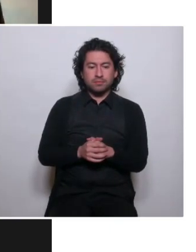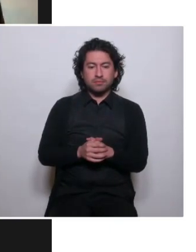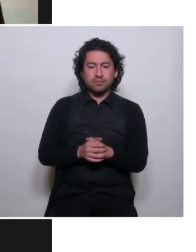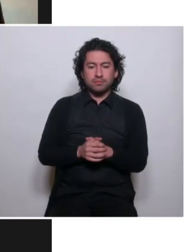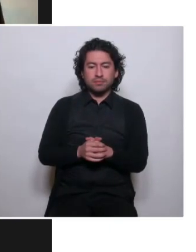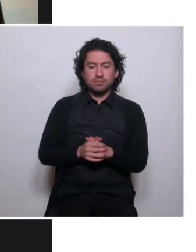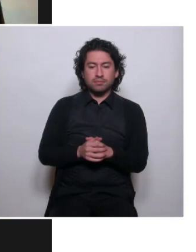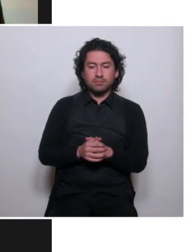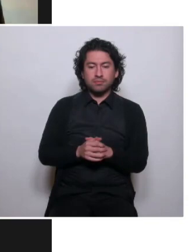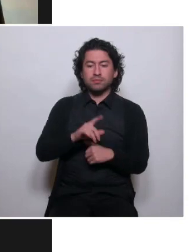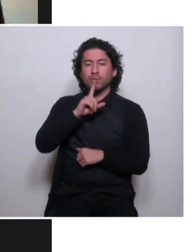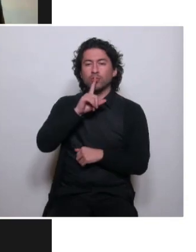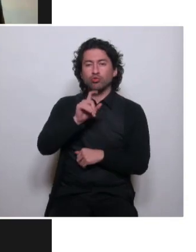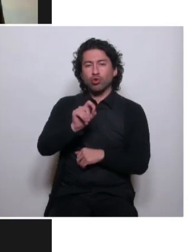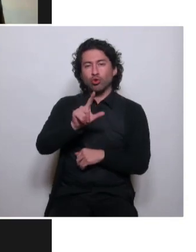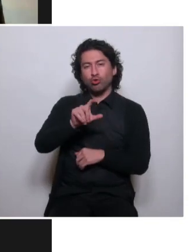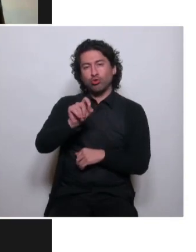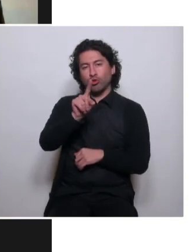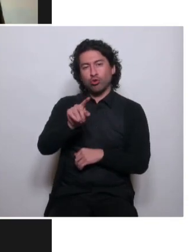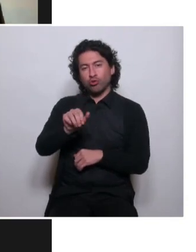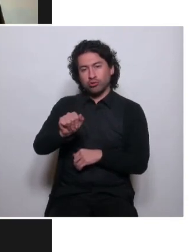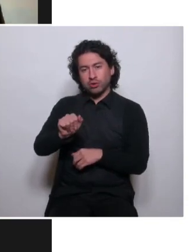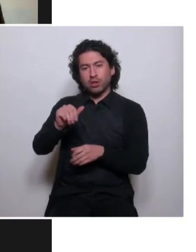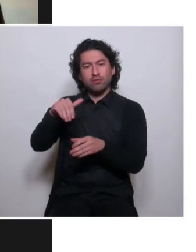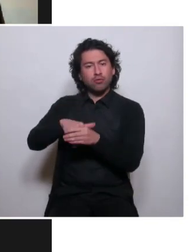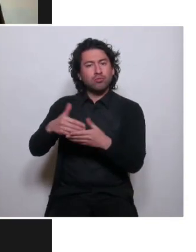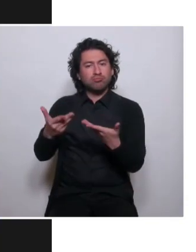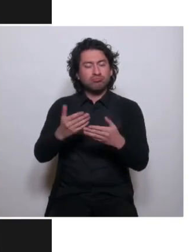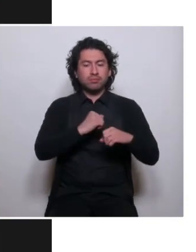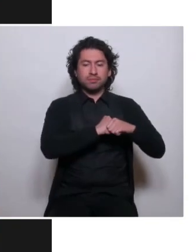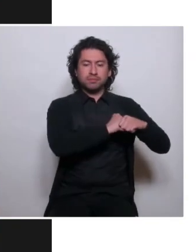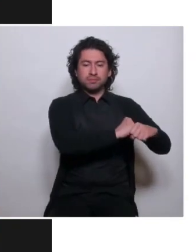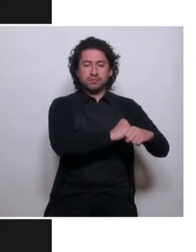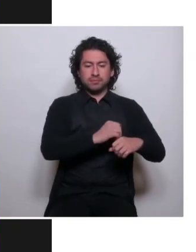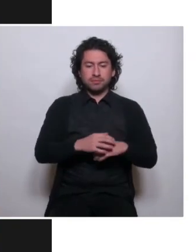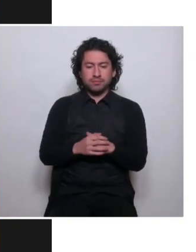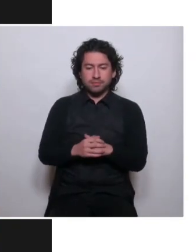secretario. Señor Pablo Tolosa, ¿cómo vota? En contra, señor secretario.